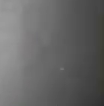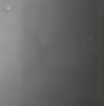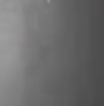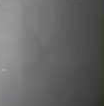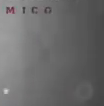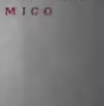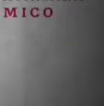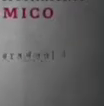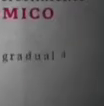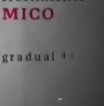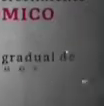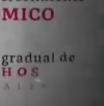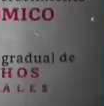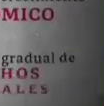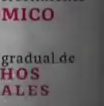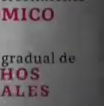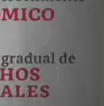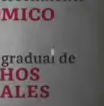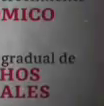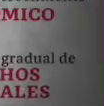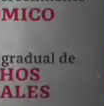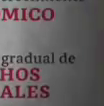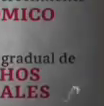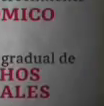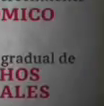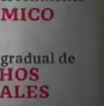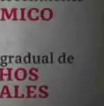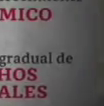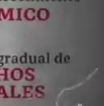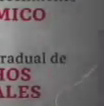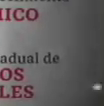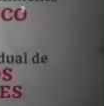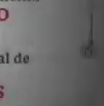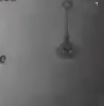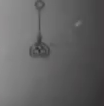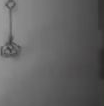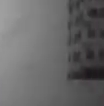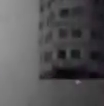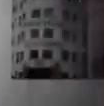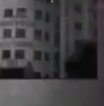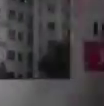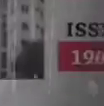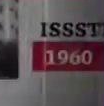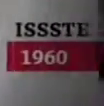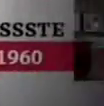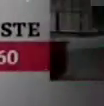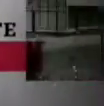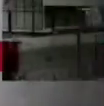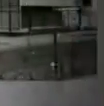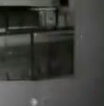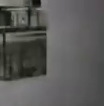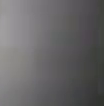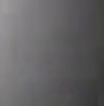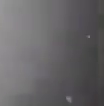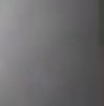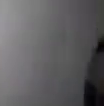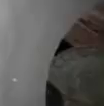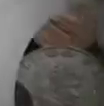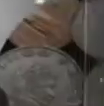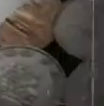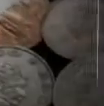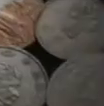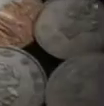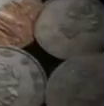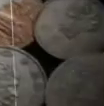crecimiento económico e incide en el aumento gradual de derechos laborales. Se crea el IMSS y el ISSSTE, se establece